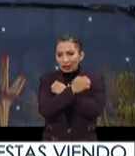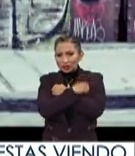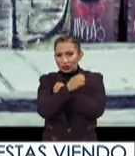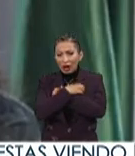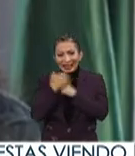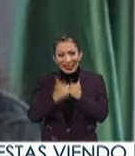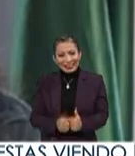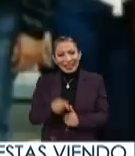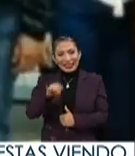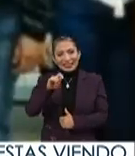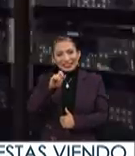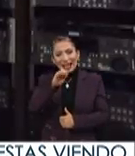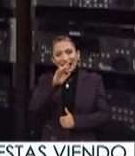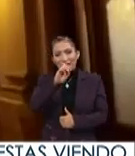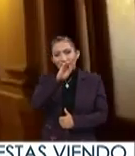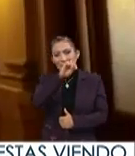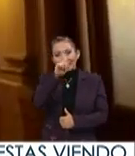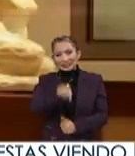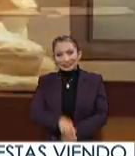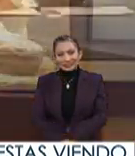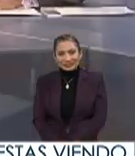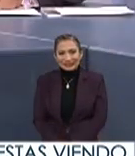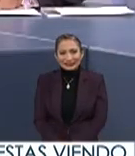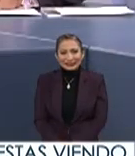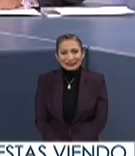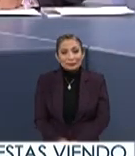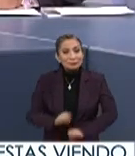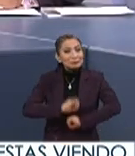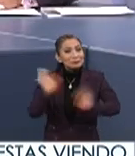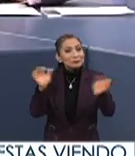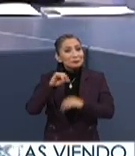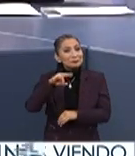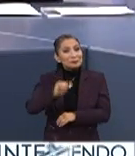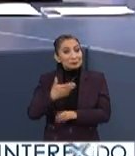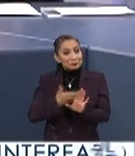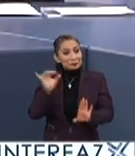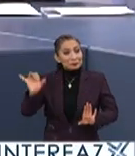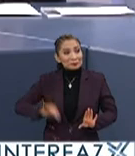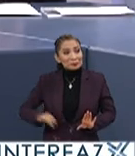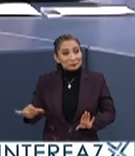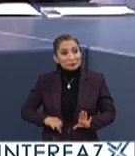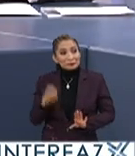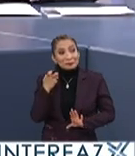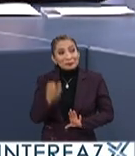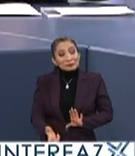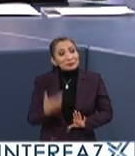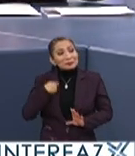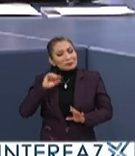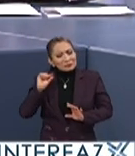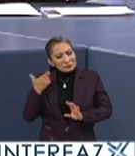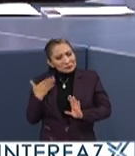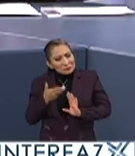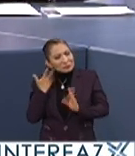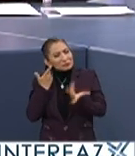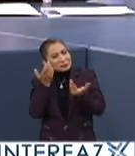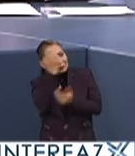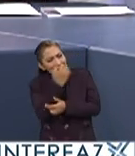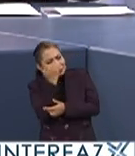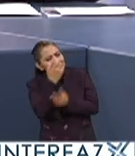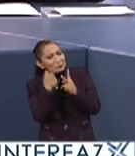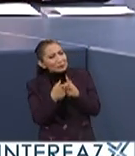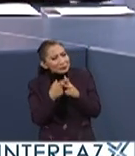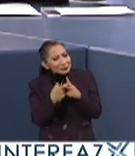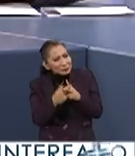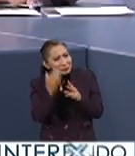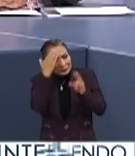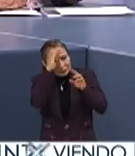educación. Quédate en Interfaz. Así es, Ana Cristina, muy interesante esto que nos acabas de dar, toda estadística